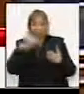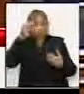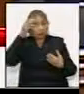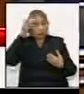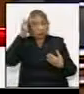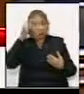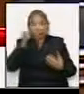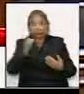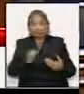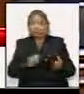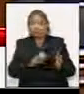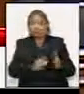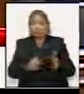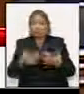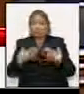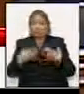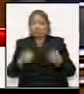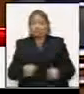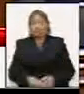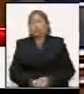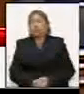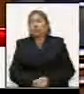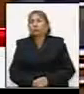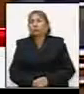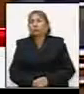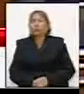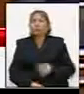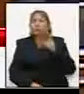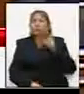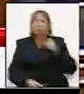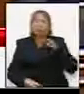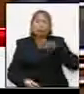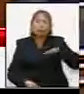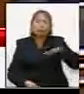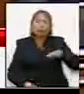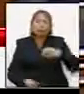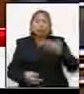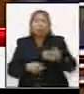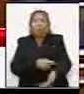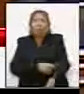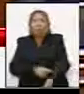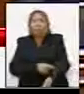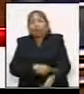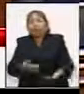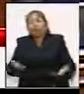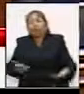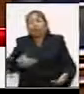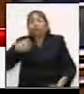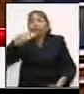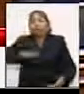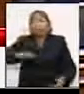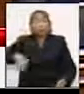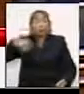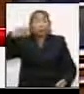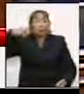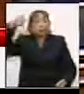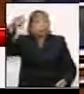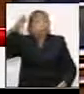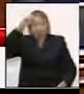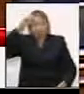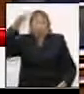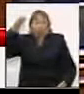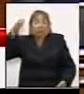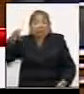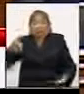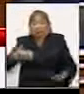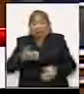de desarrollar la educación. Un niño con anemia, con desnutrición, el día de la mañana no tiene esas capacidades